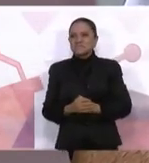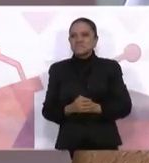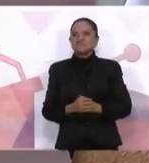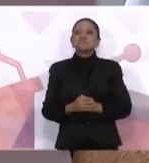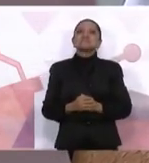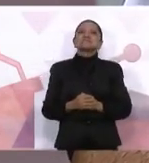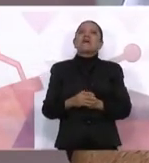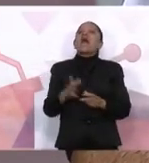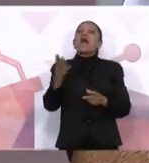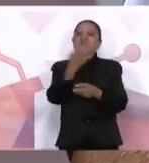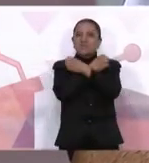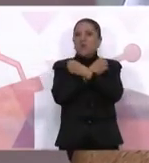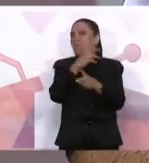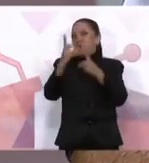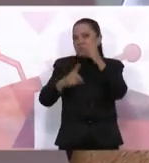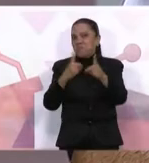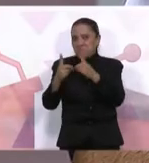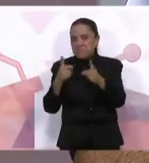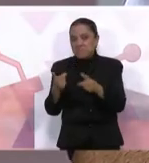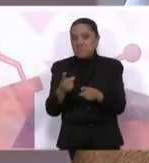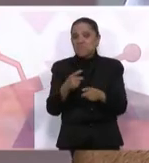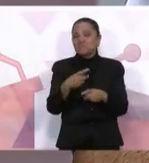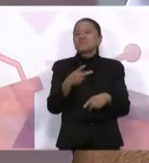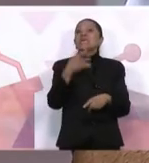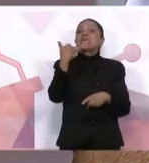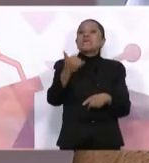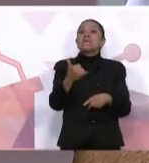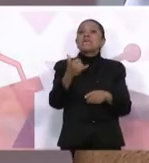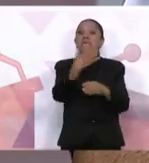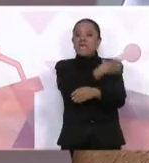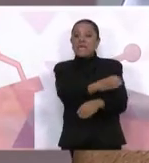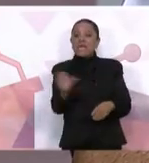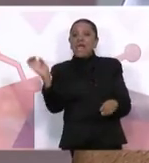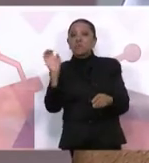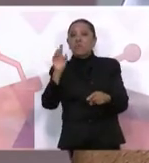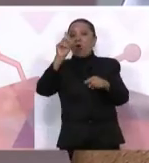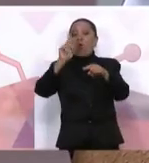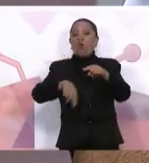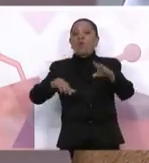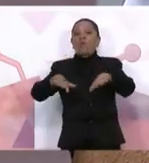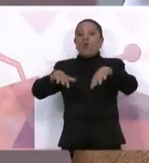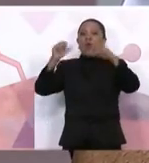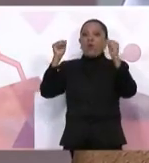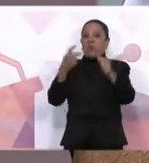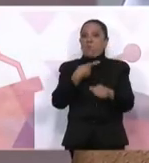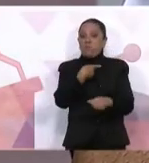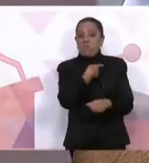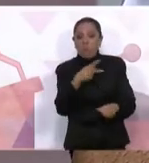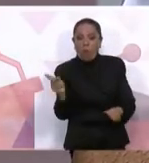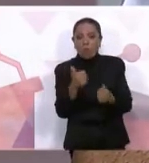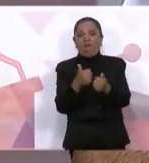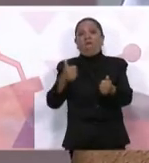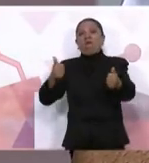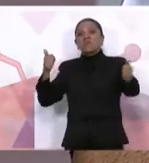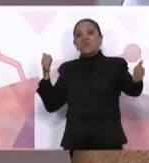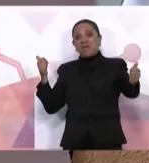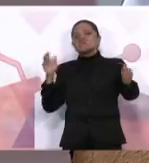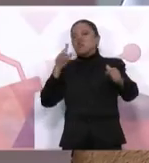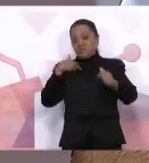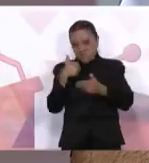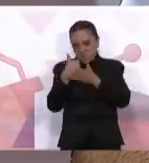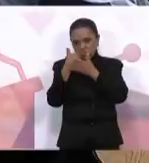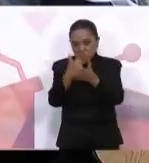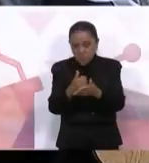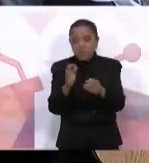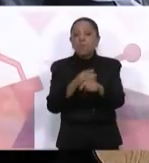horas y voy a sacar al campo de la pobreza el atraso en que se encuentra a partir de que el campo morelense genere los alimentos para los